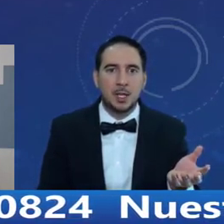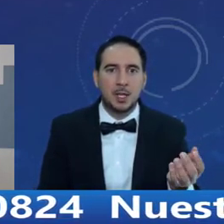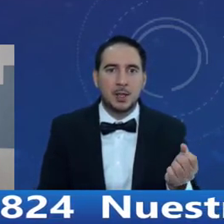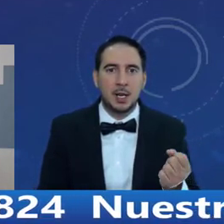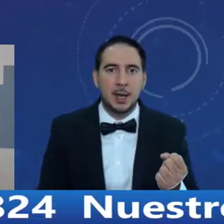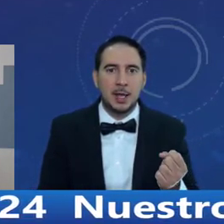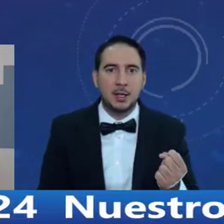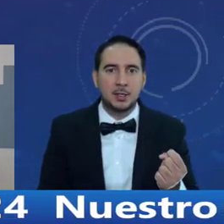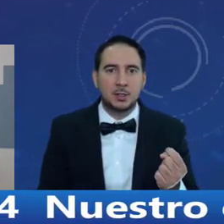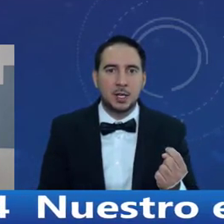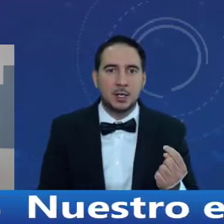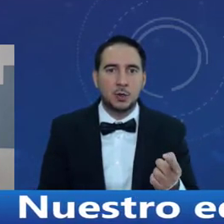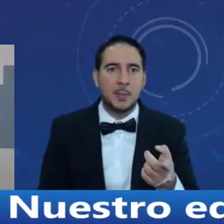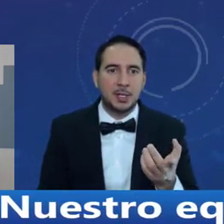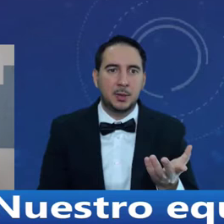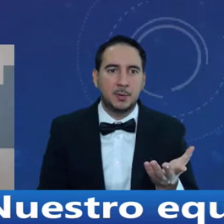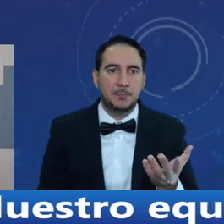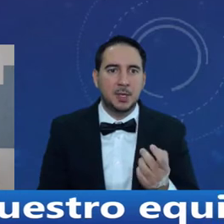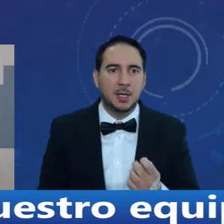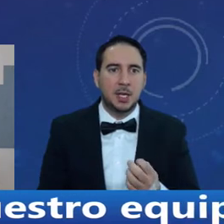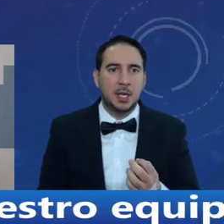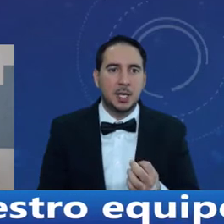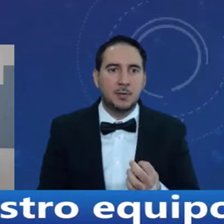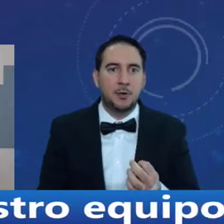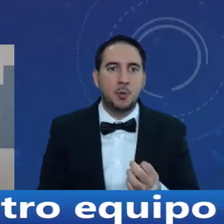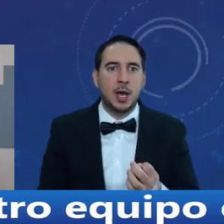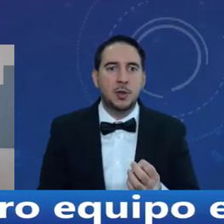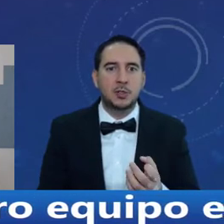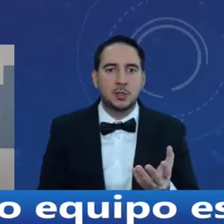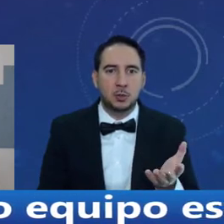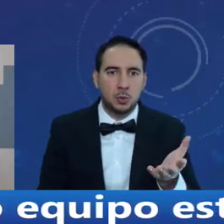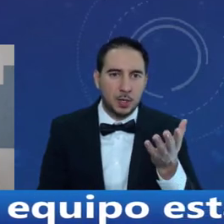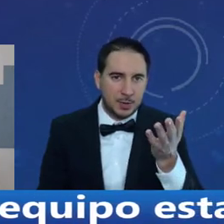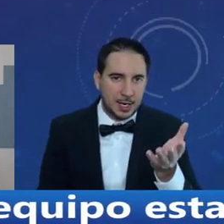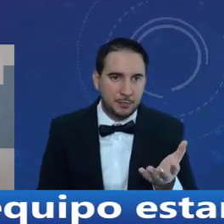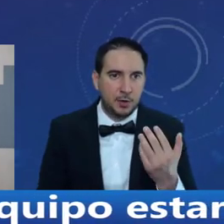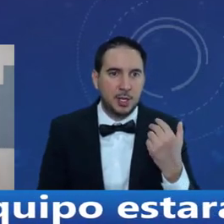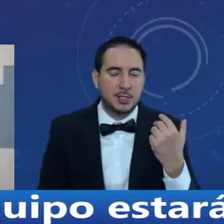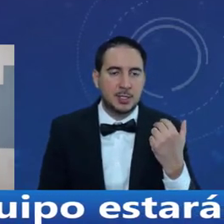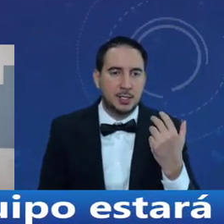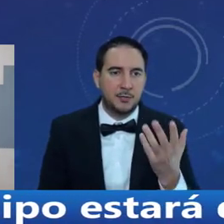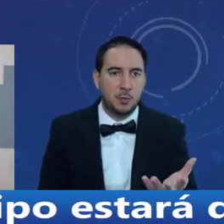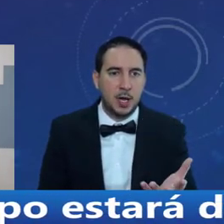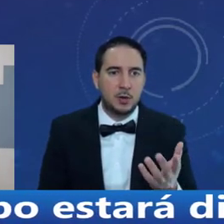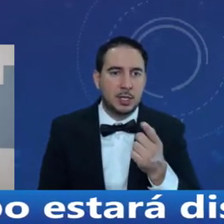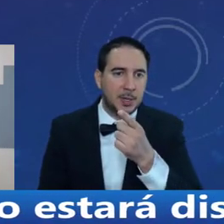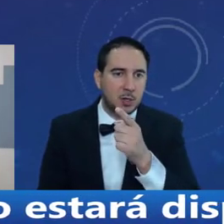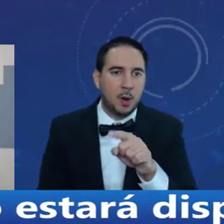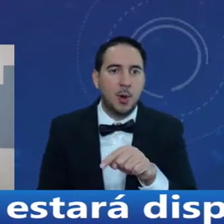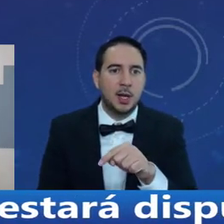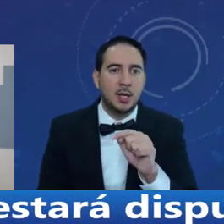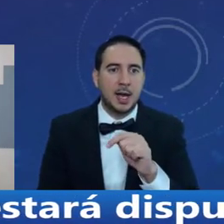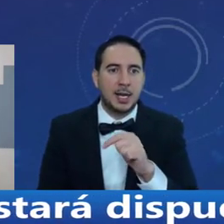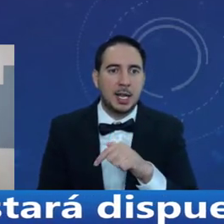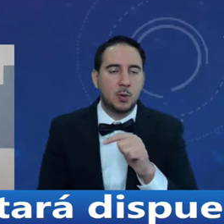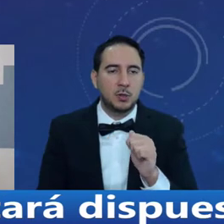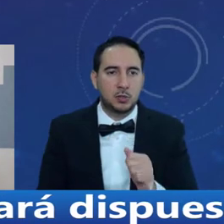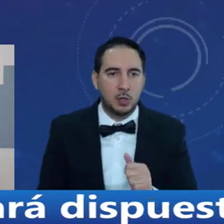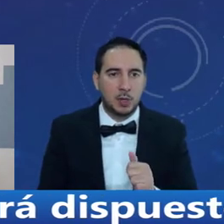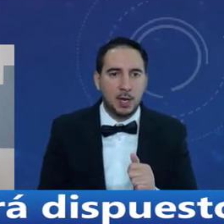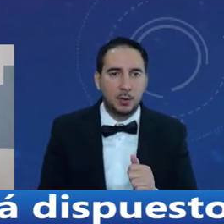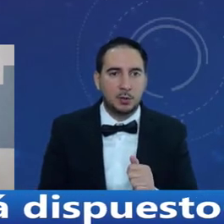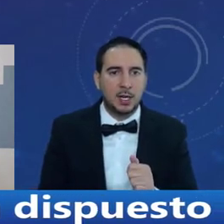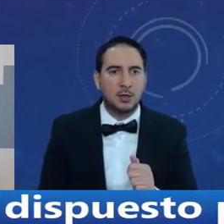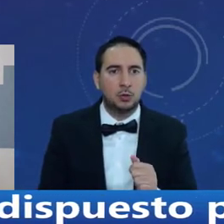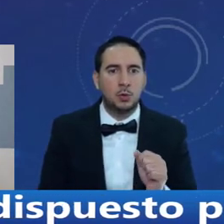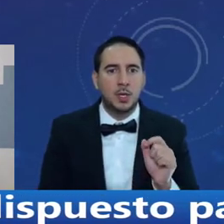de Nevada solamente. ¿Ves? Formulario de solicitud, llenar ese formulario, que también se lo vamos a arreglar cuando